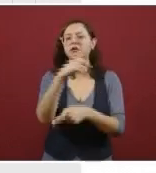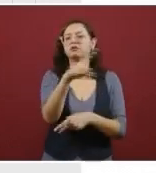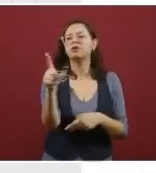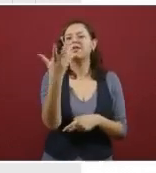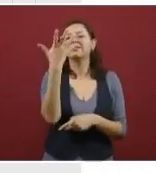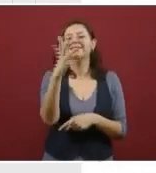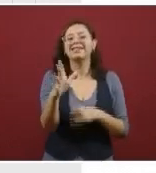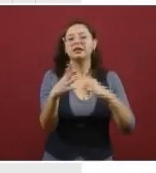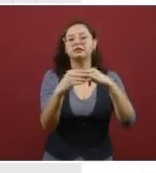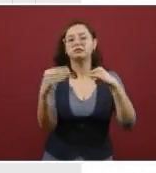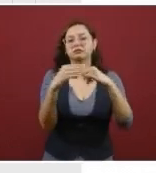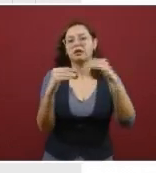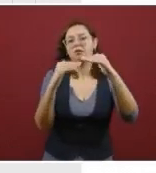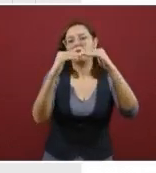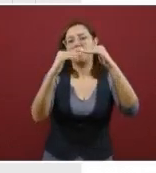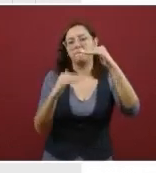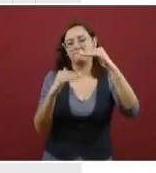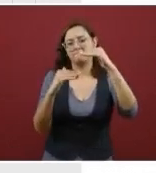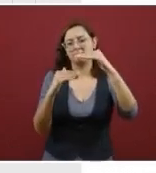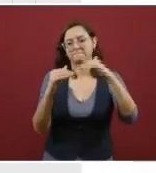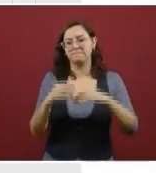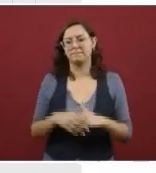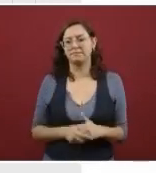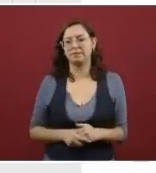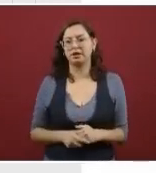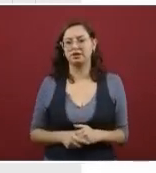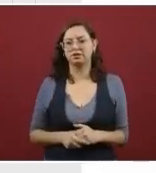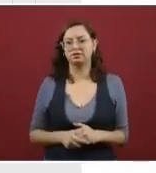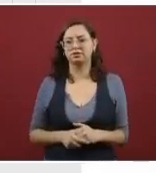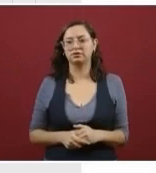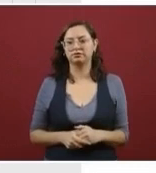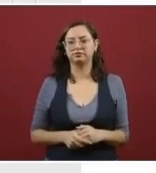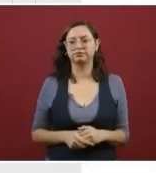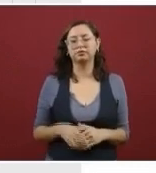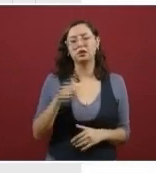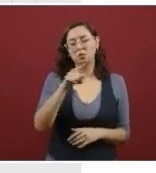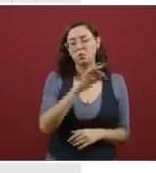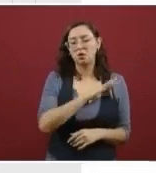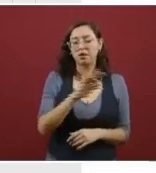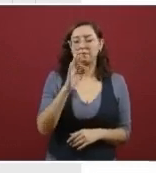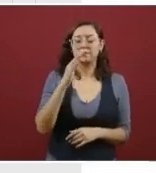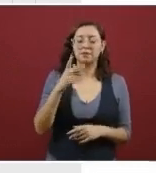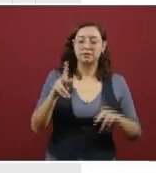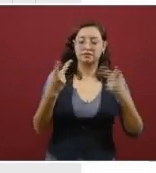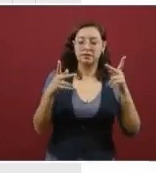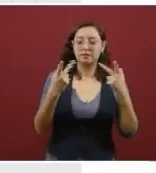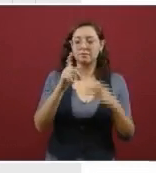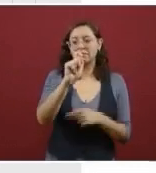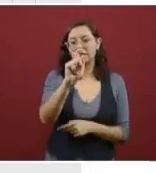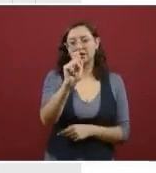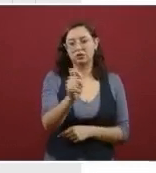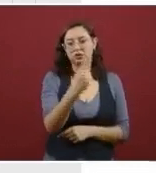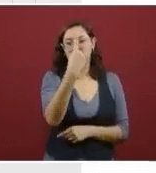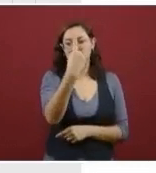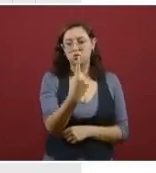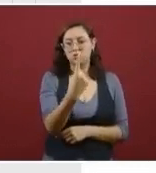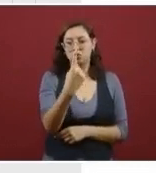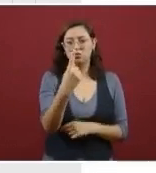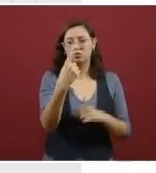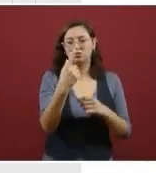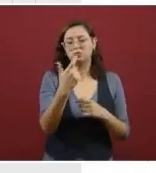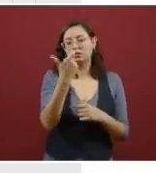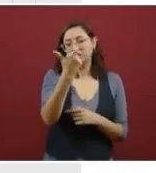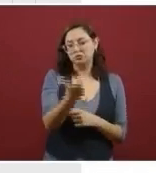inflacionario, que deberían ser 21 pesos, están vendiendo en 20.89, 11 centavos